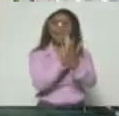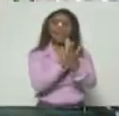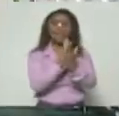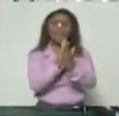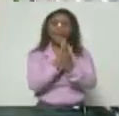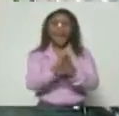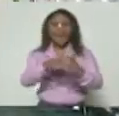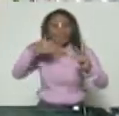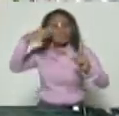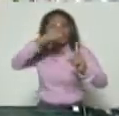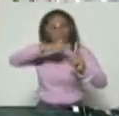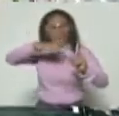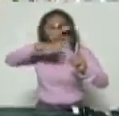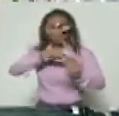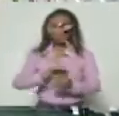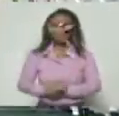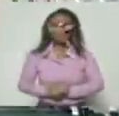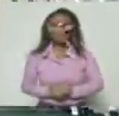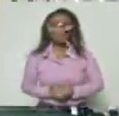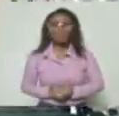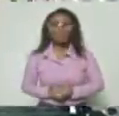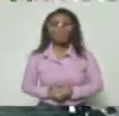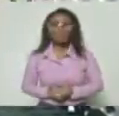las amenazas